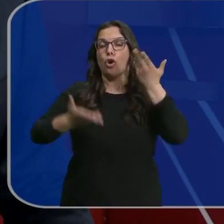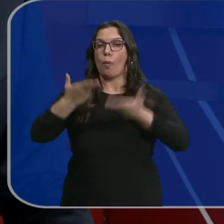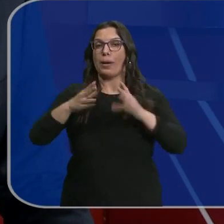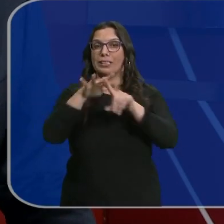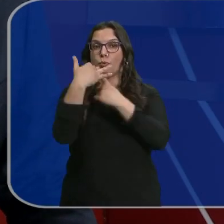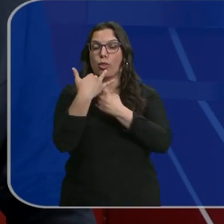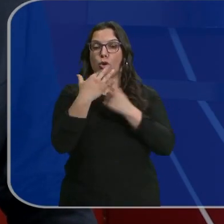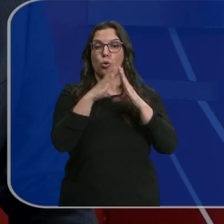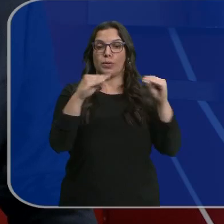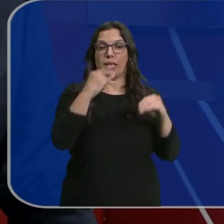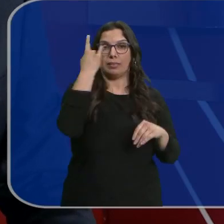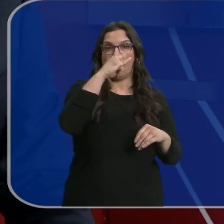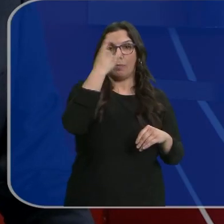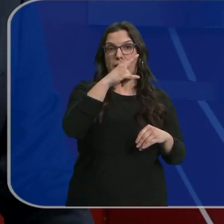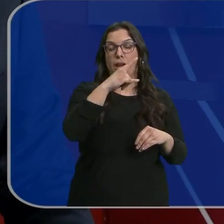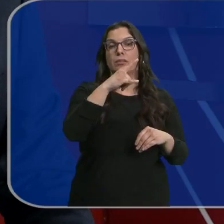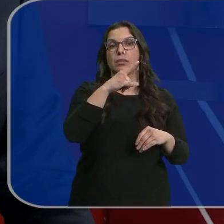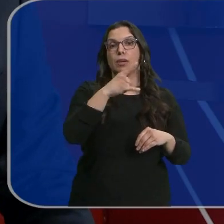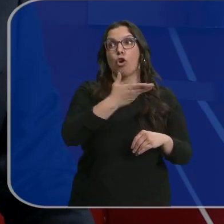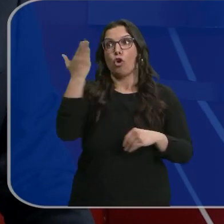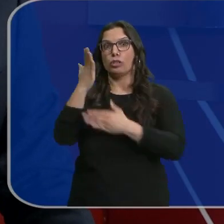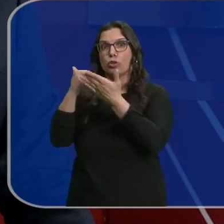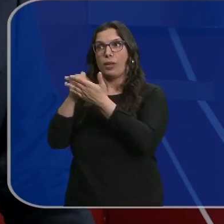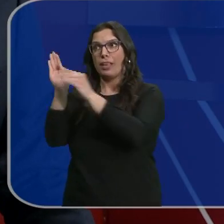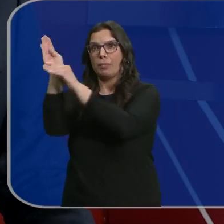con la de otras inversiones en diferentes comunidades.